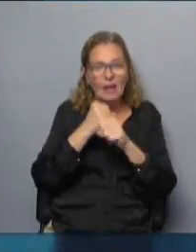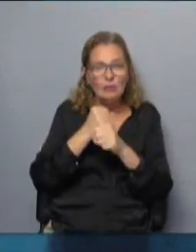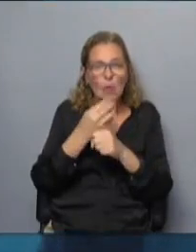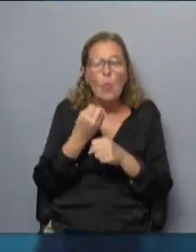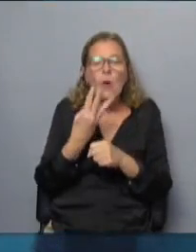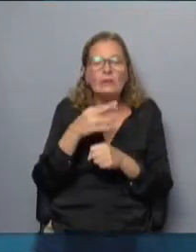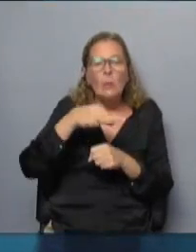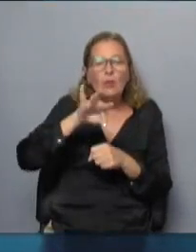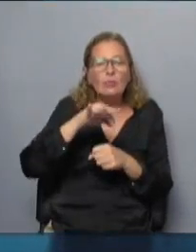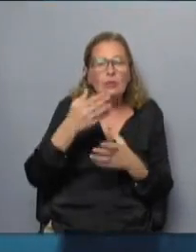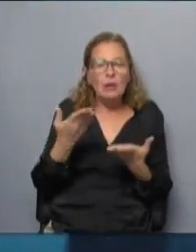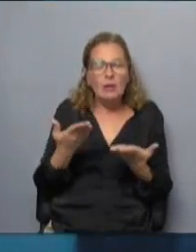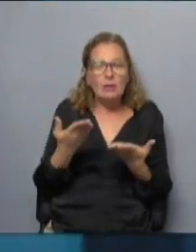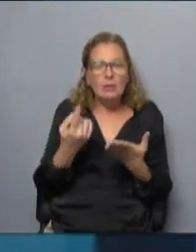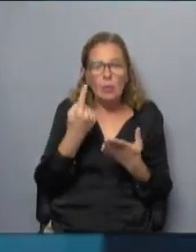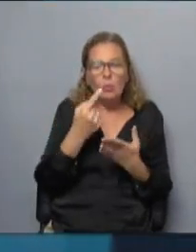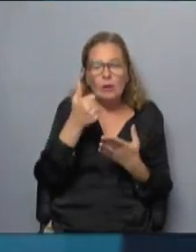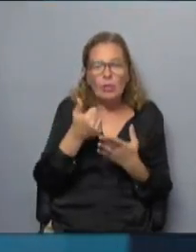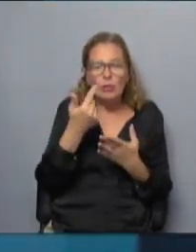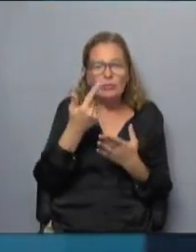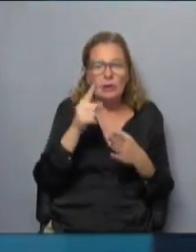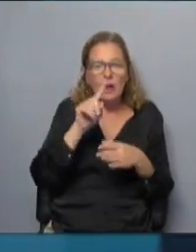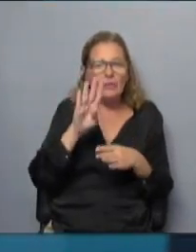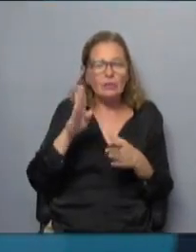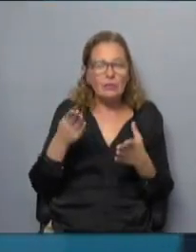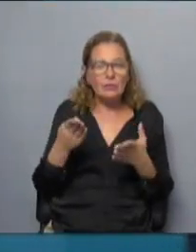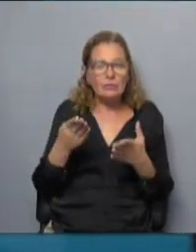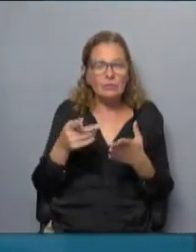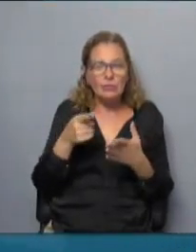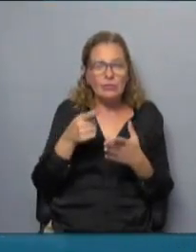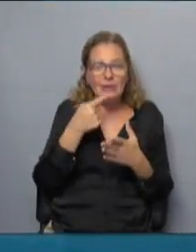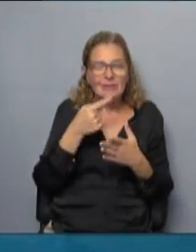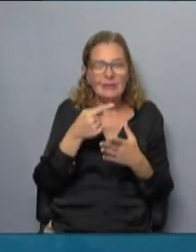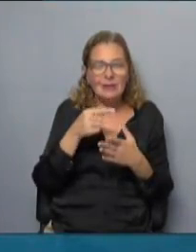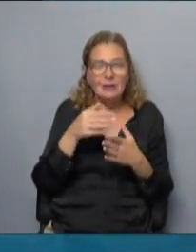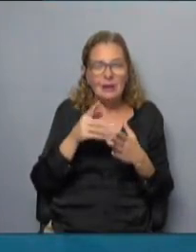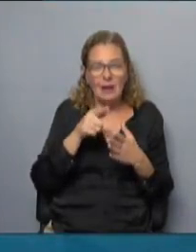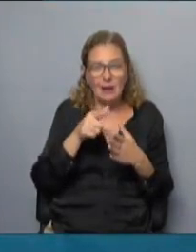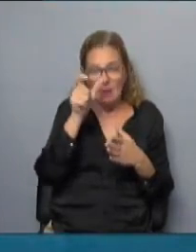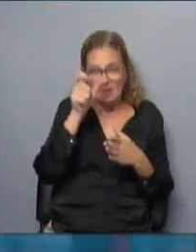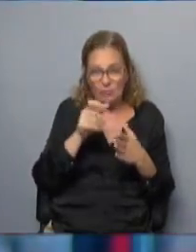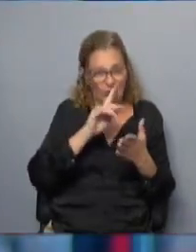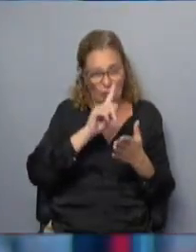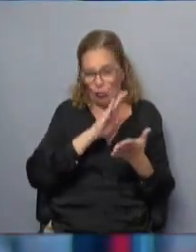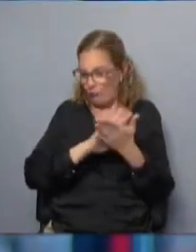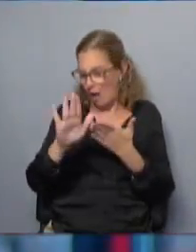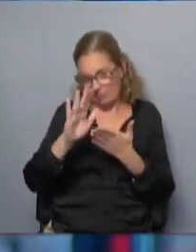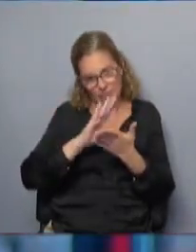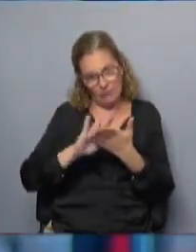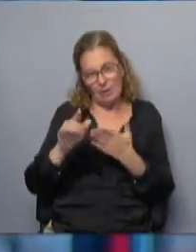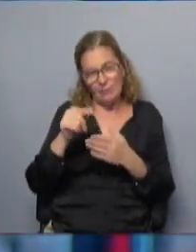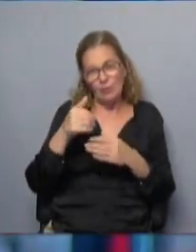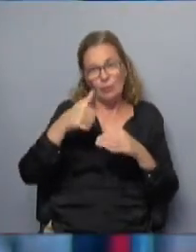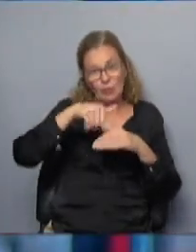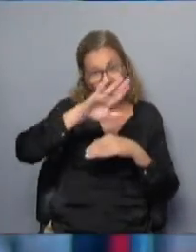doy 12 14 yo me tengo garantizada la ciudadanía que no se va a ir estamos acuerdo pero tengo garantizarle que cuando